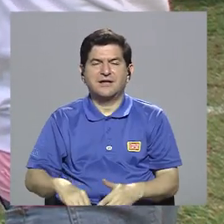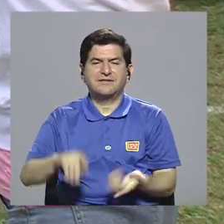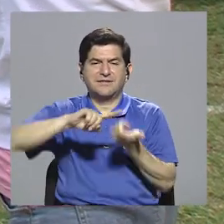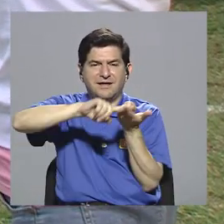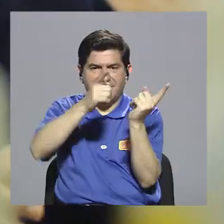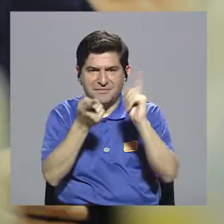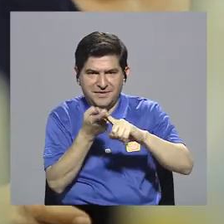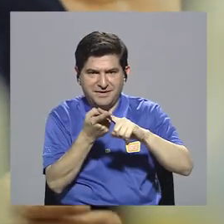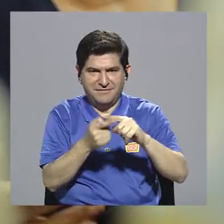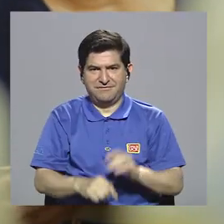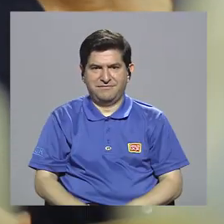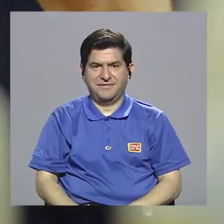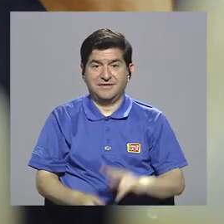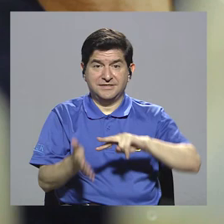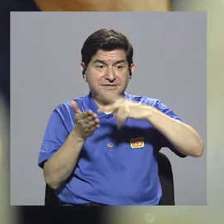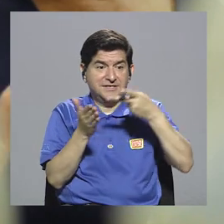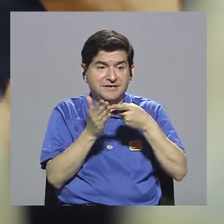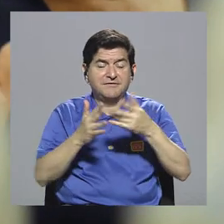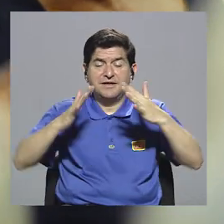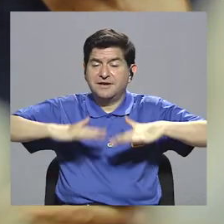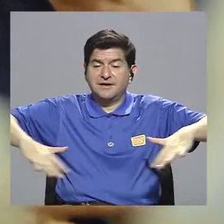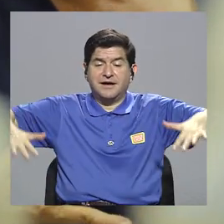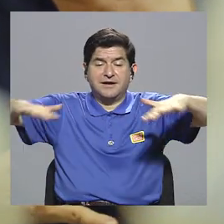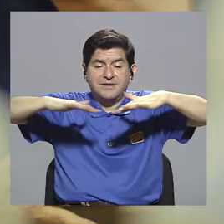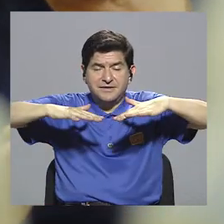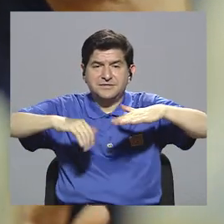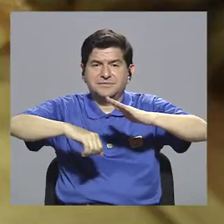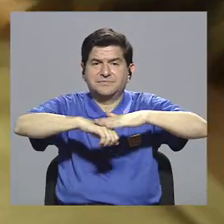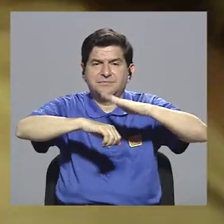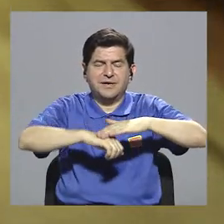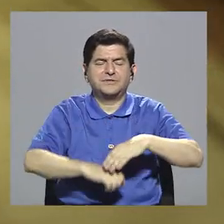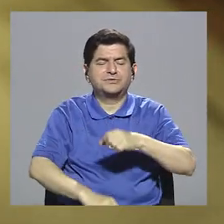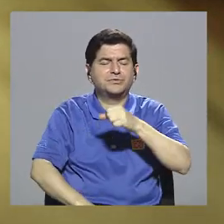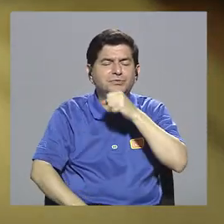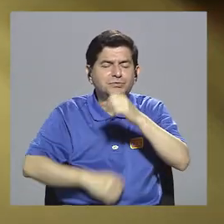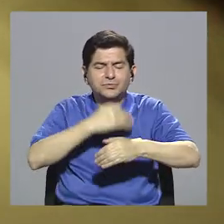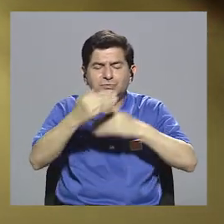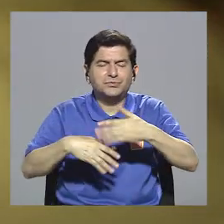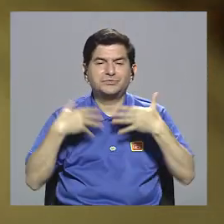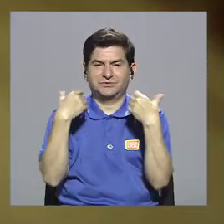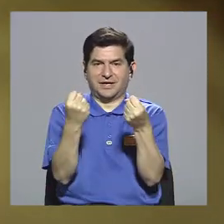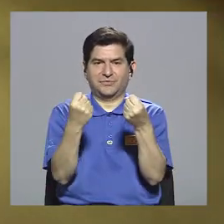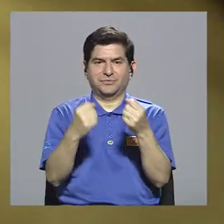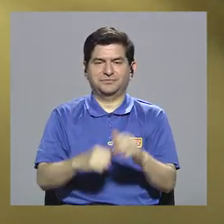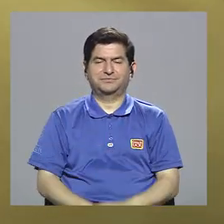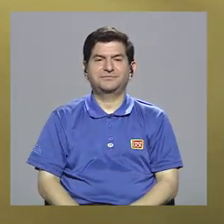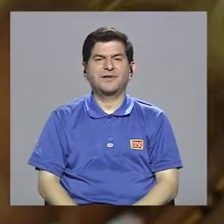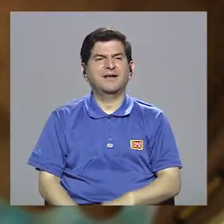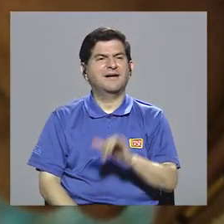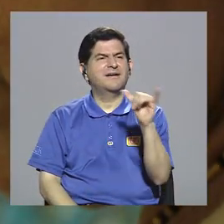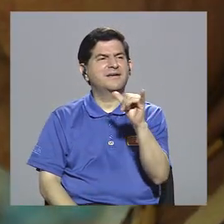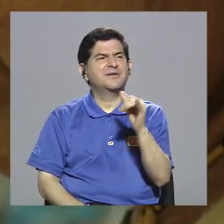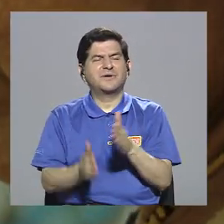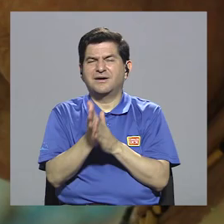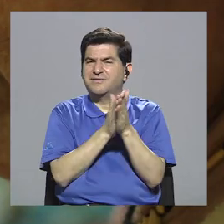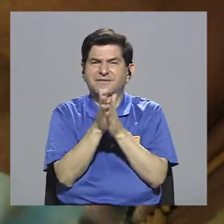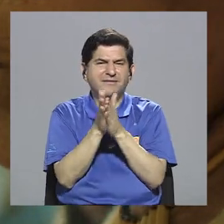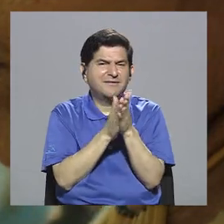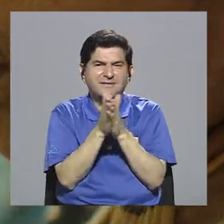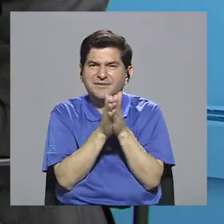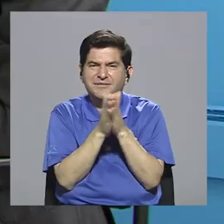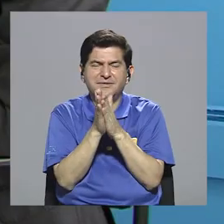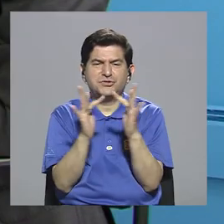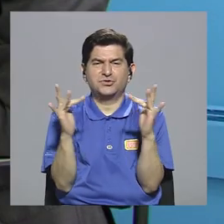amigables de manera de que los entornos propician ese envejecimiento celular me imagino que también son a ver aprovechar